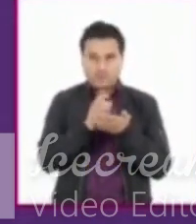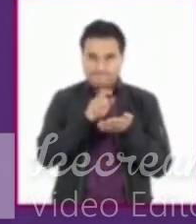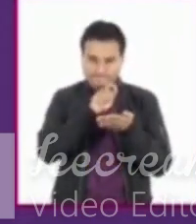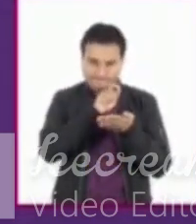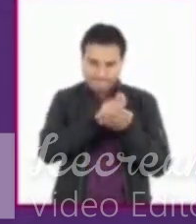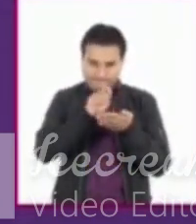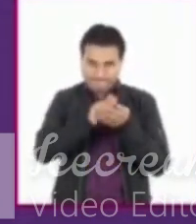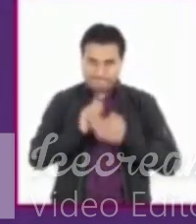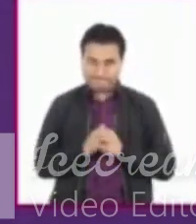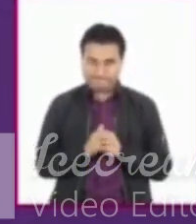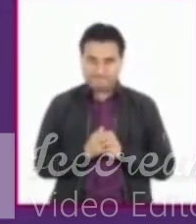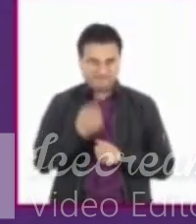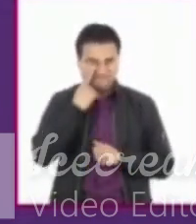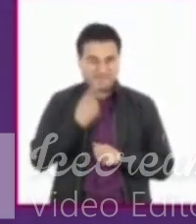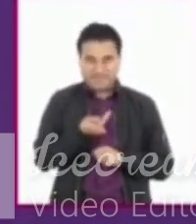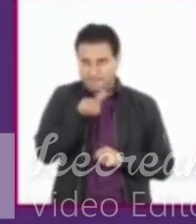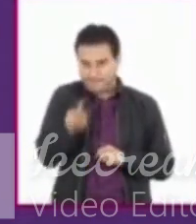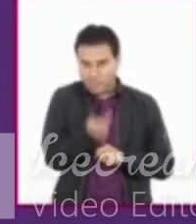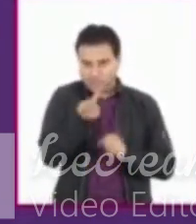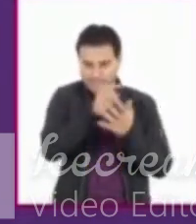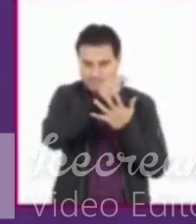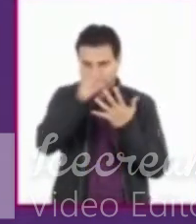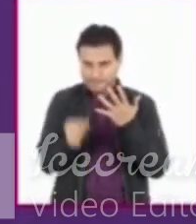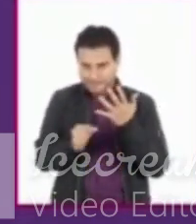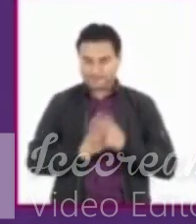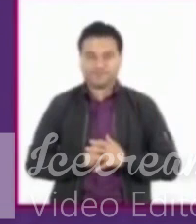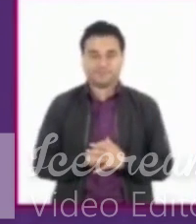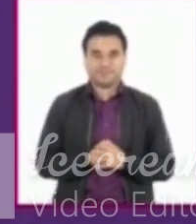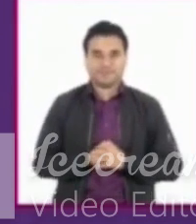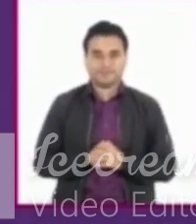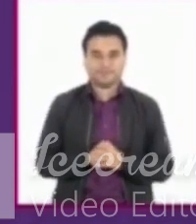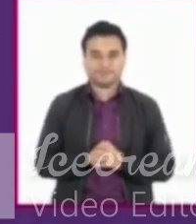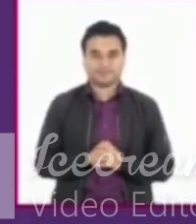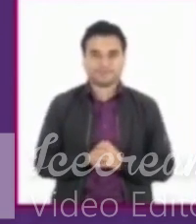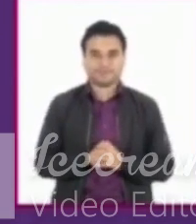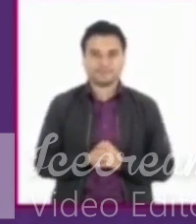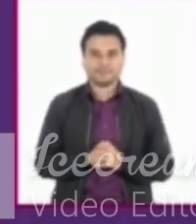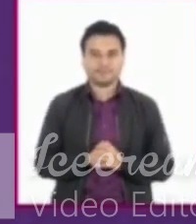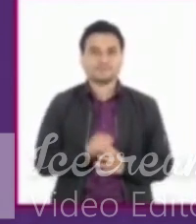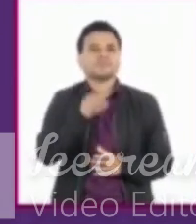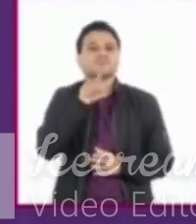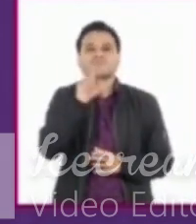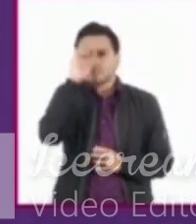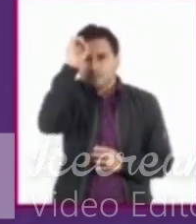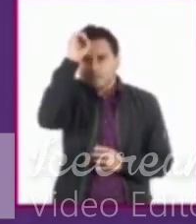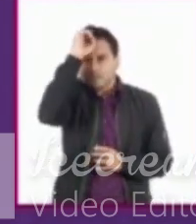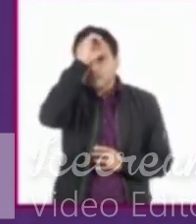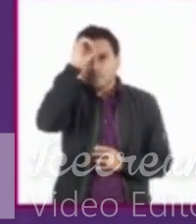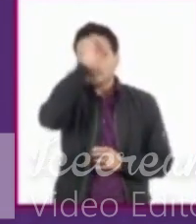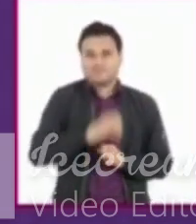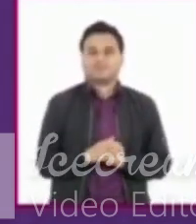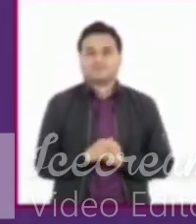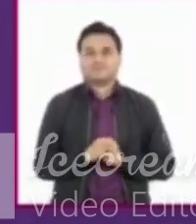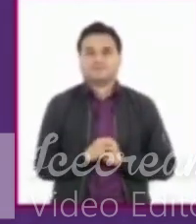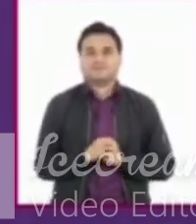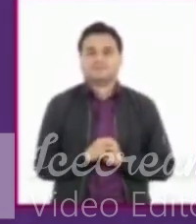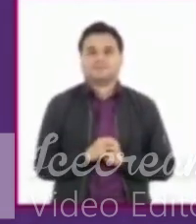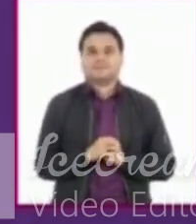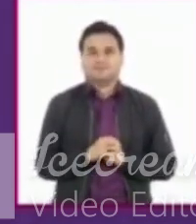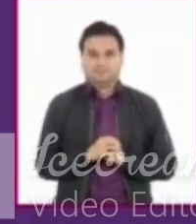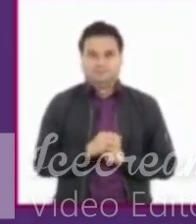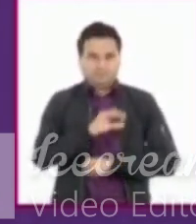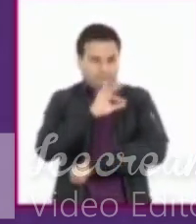anoten y contesten las siguientes preguntas. En su percepción, ¿qué beneficios tienen